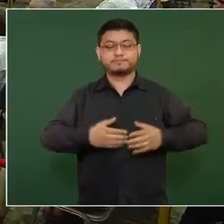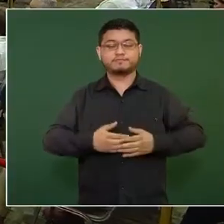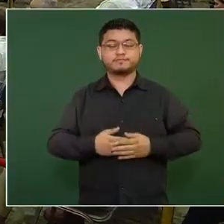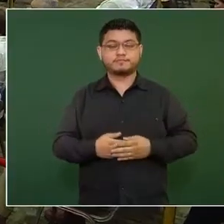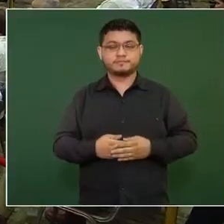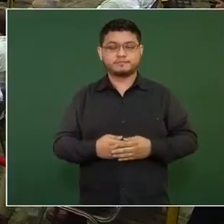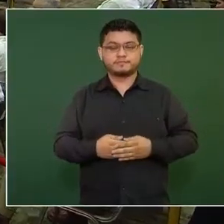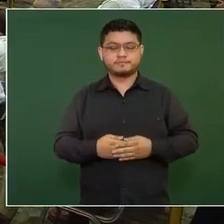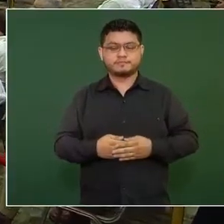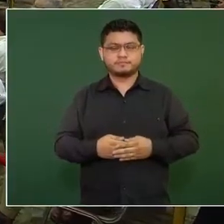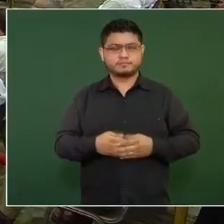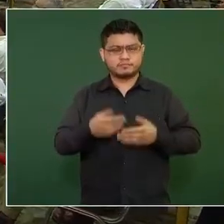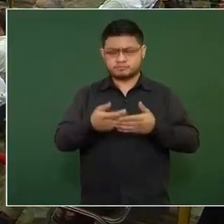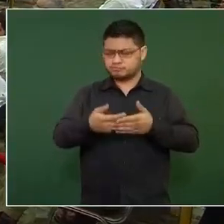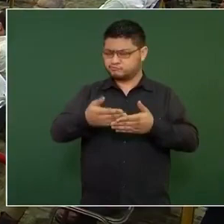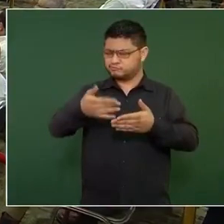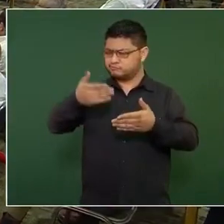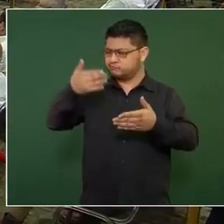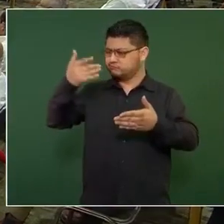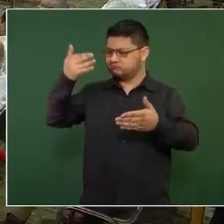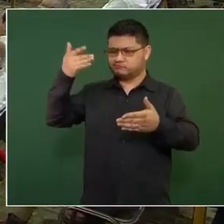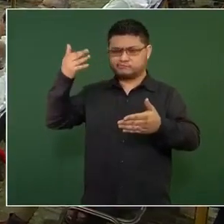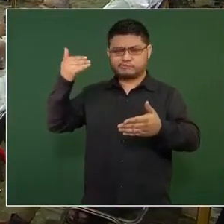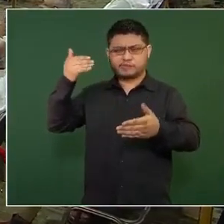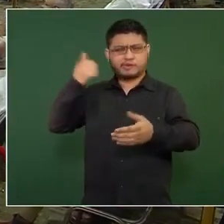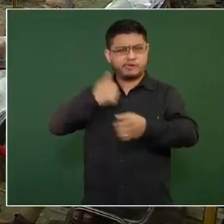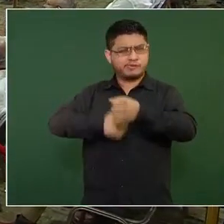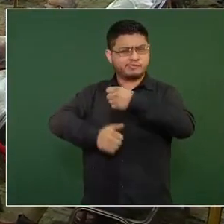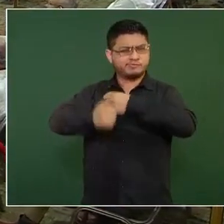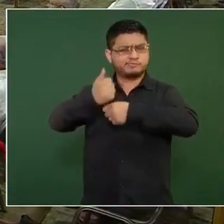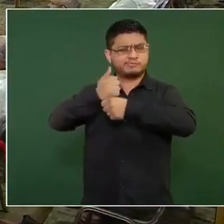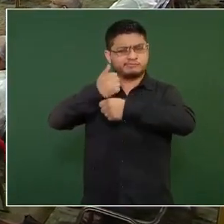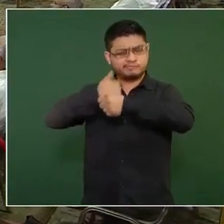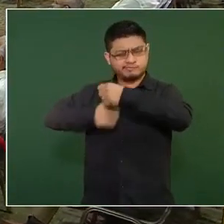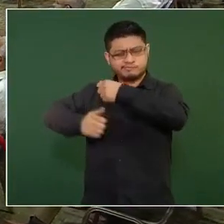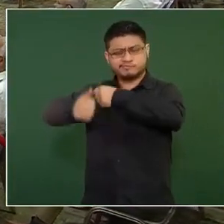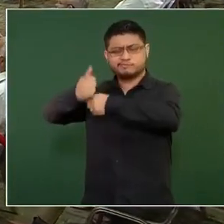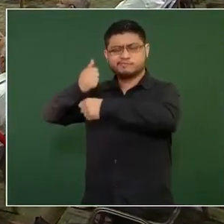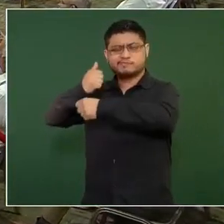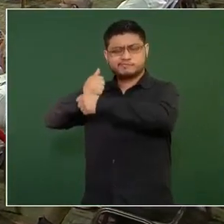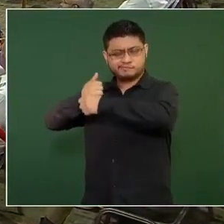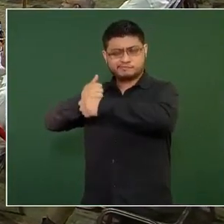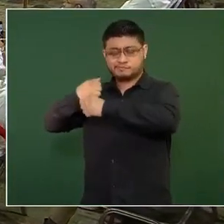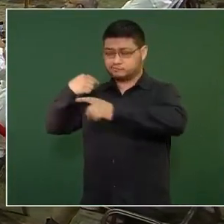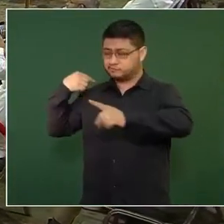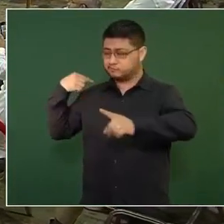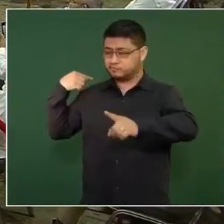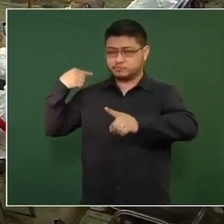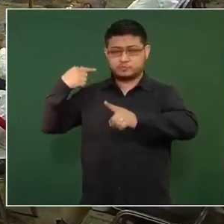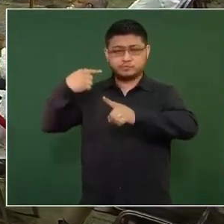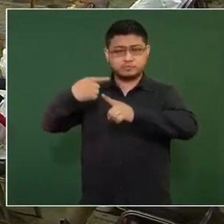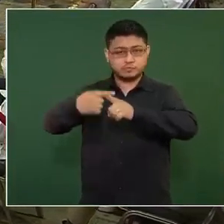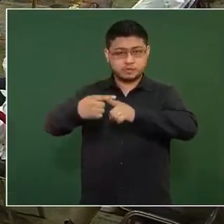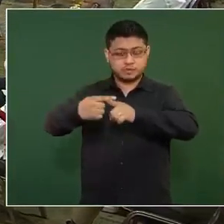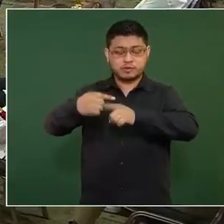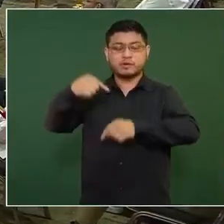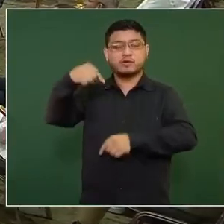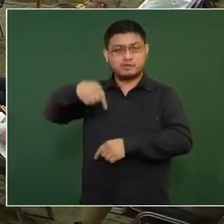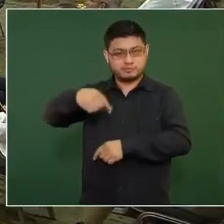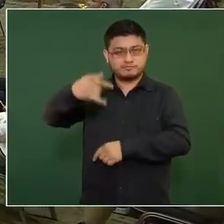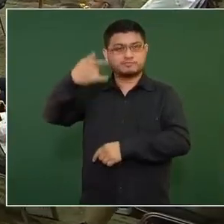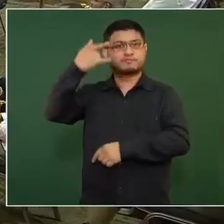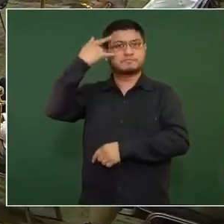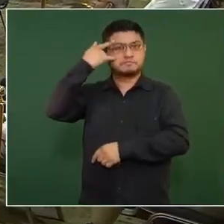porque durante muchas décadas Campeche fue el principal